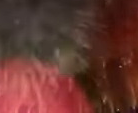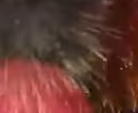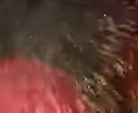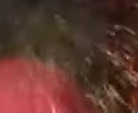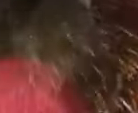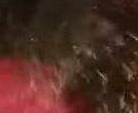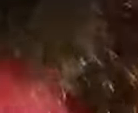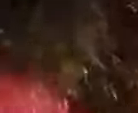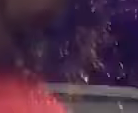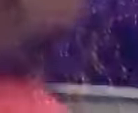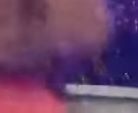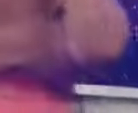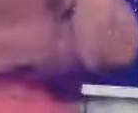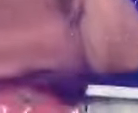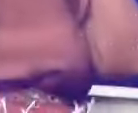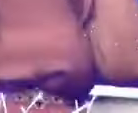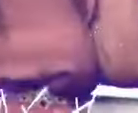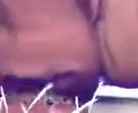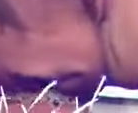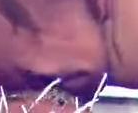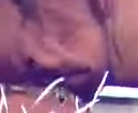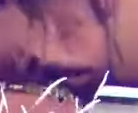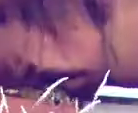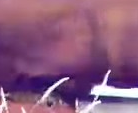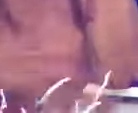Nimsi López.